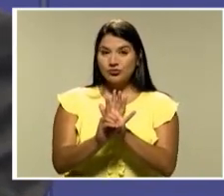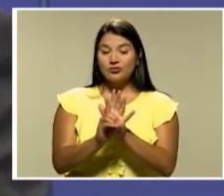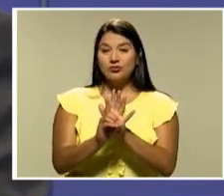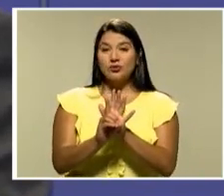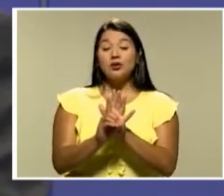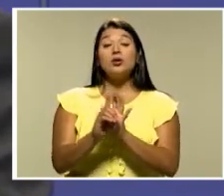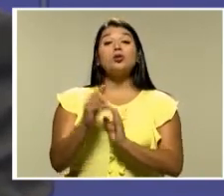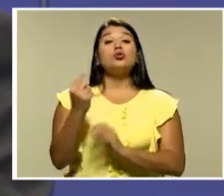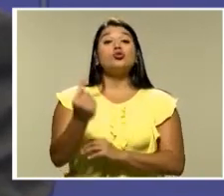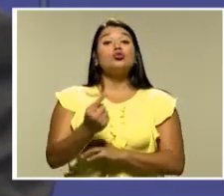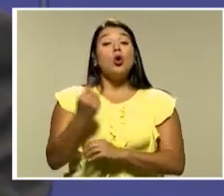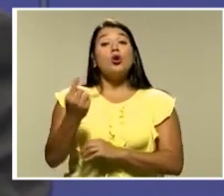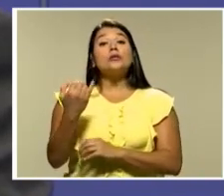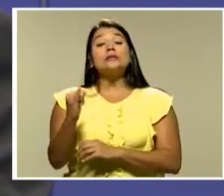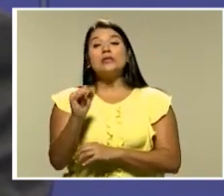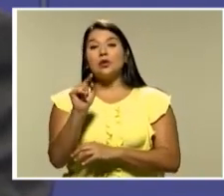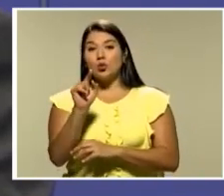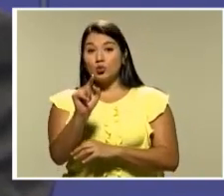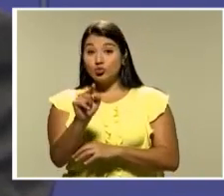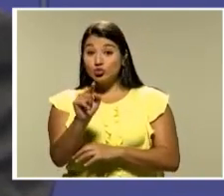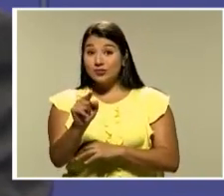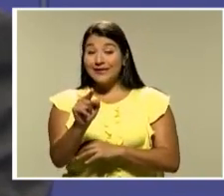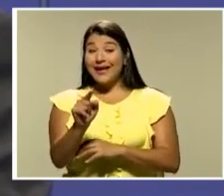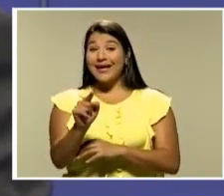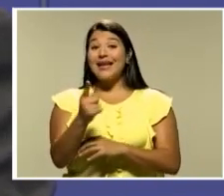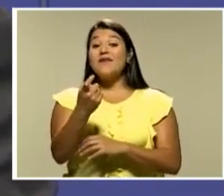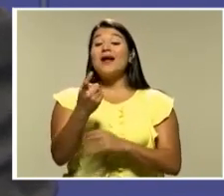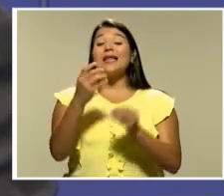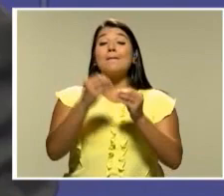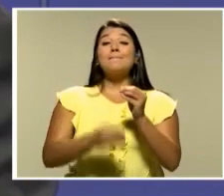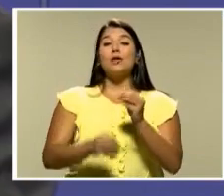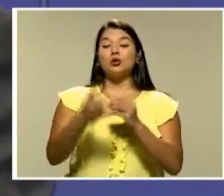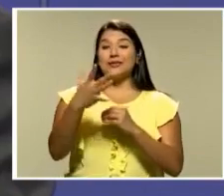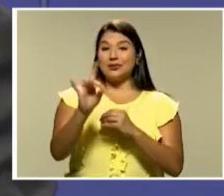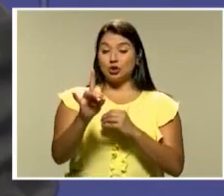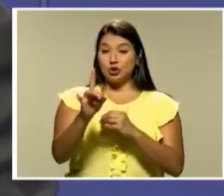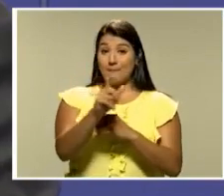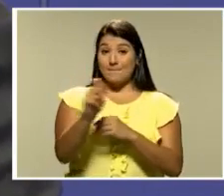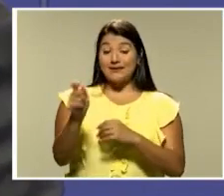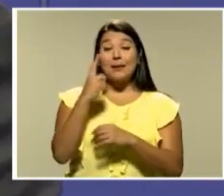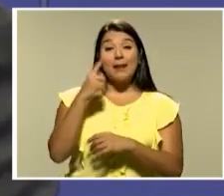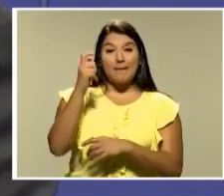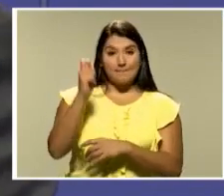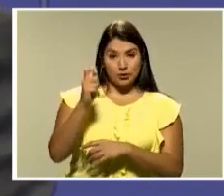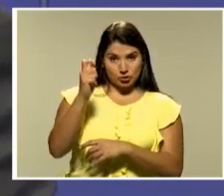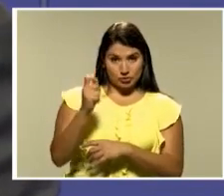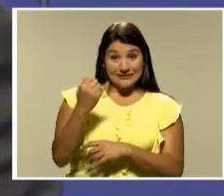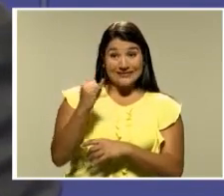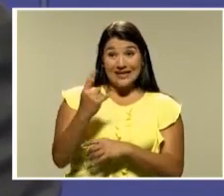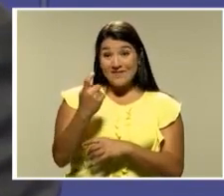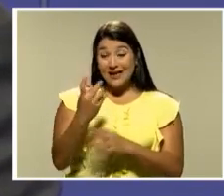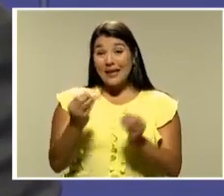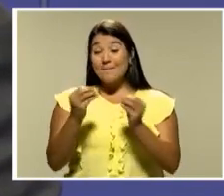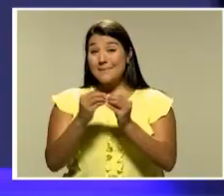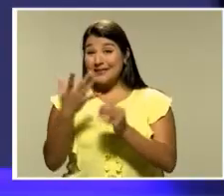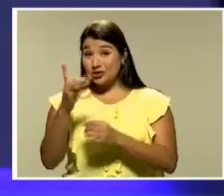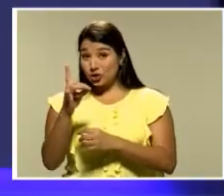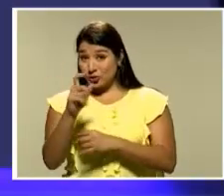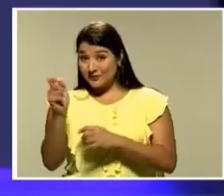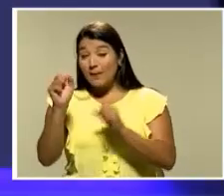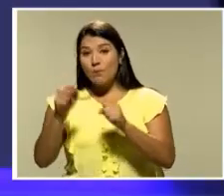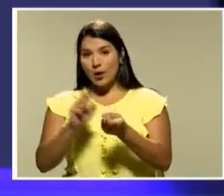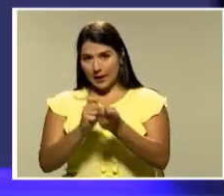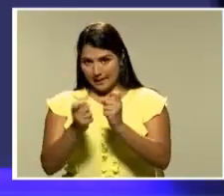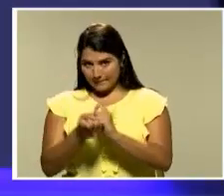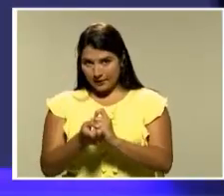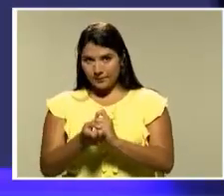consolidados únicamente si estás a menos de 18 meses de pensionarte. Si estás a más de 18, te los pueden cambiar. Todos